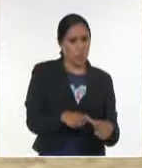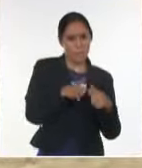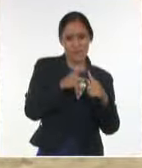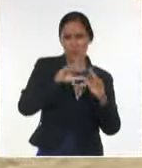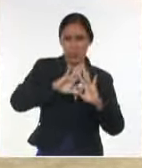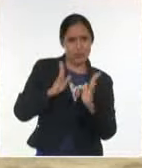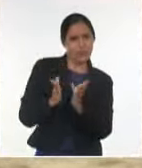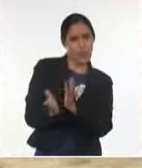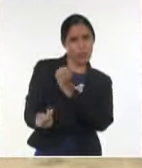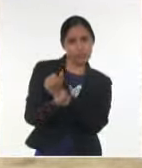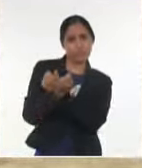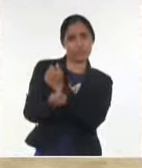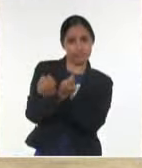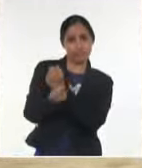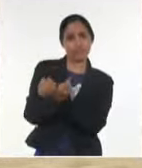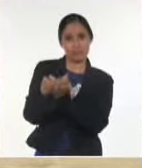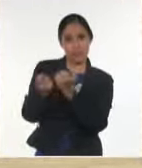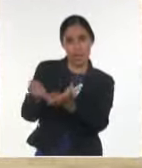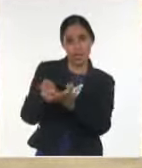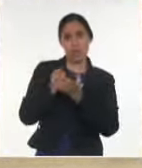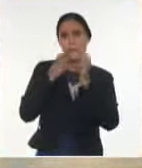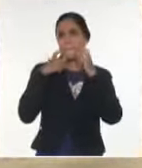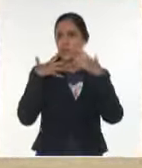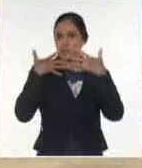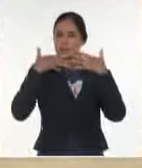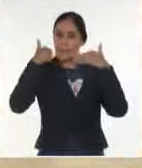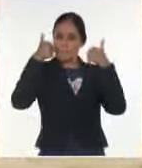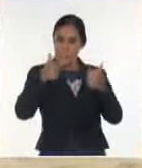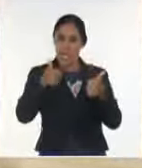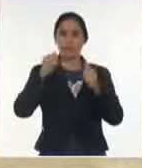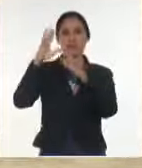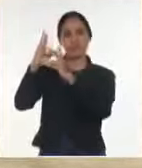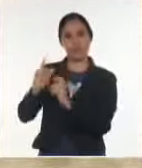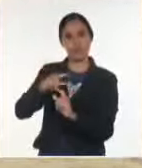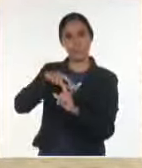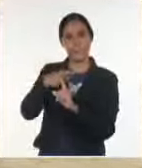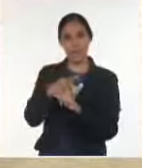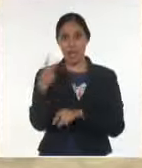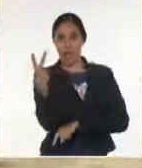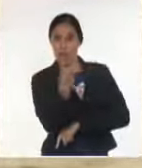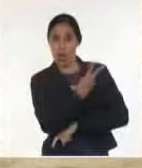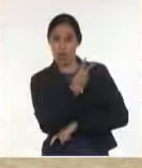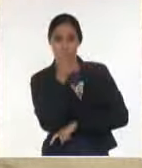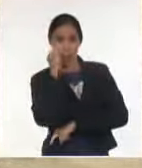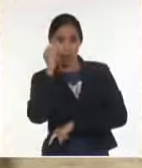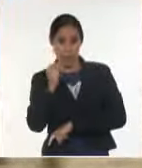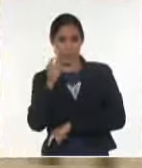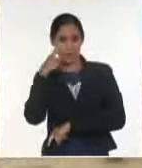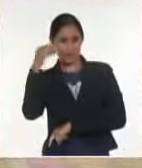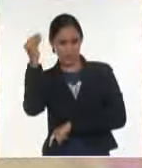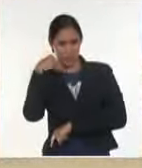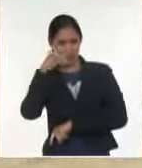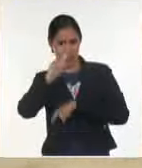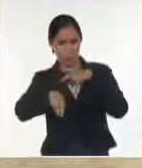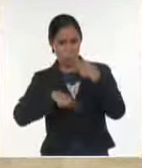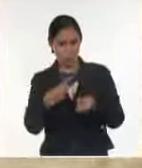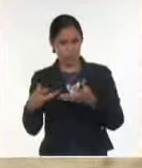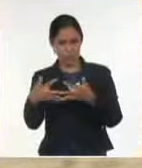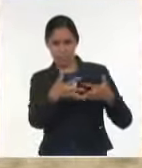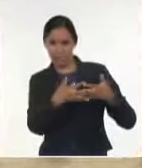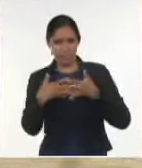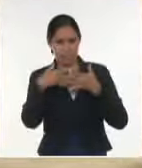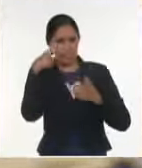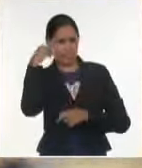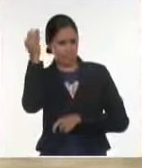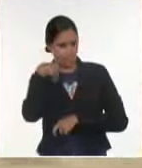estrategia cumplida y salió este buen resultado. Esta pareja la conocían, habían jugado con ella, es una pareja fuerte. Sí,